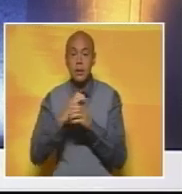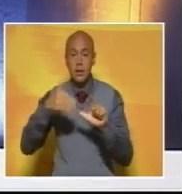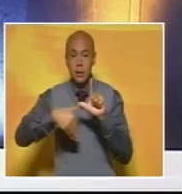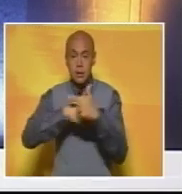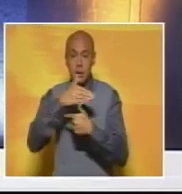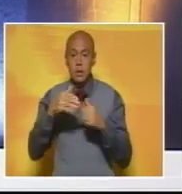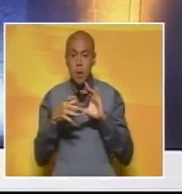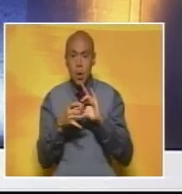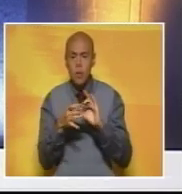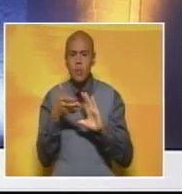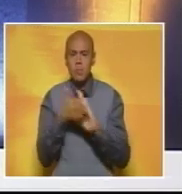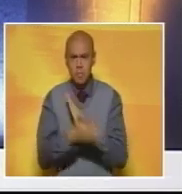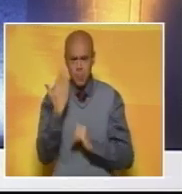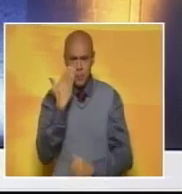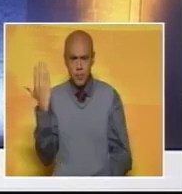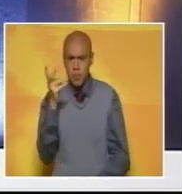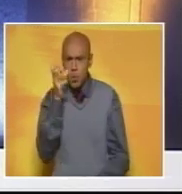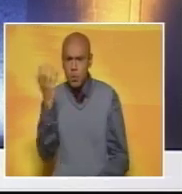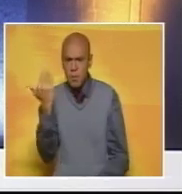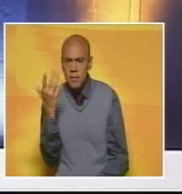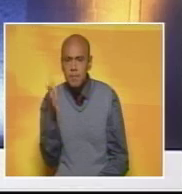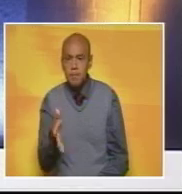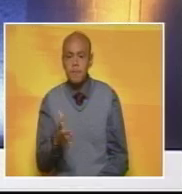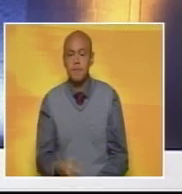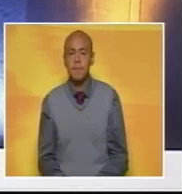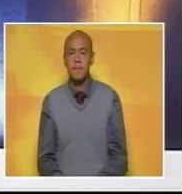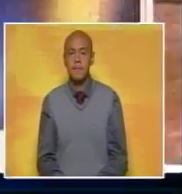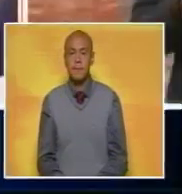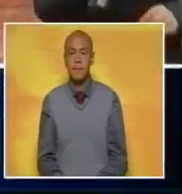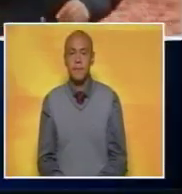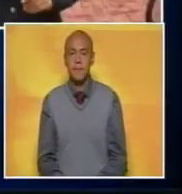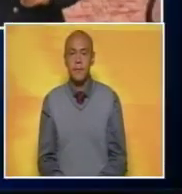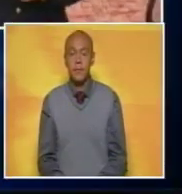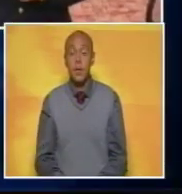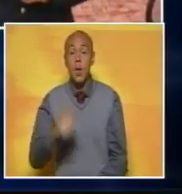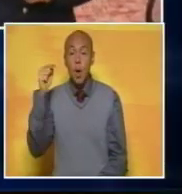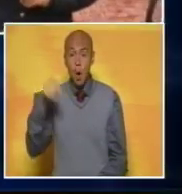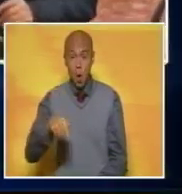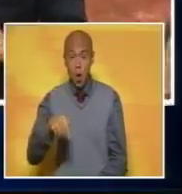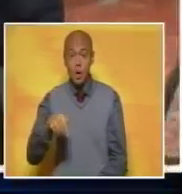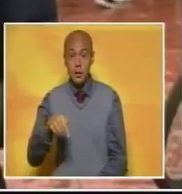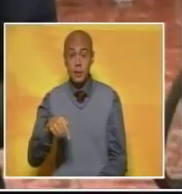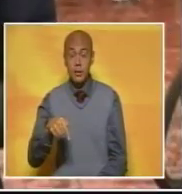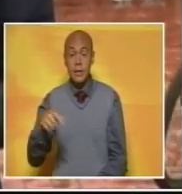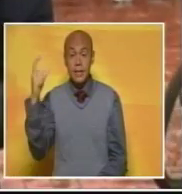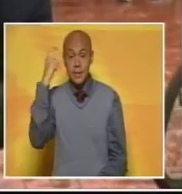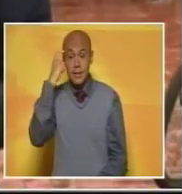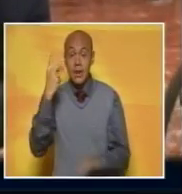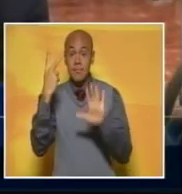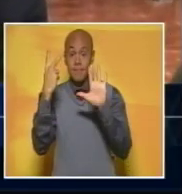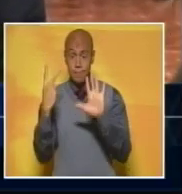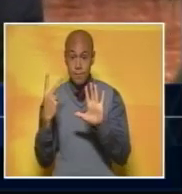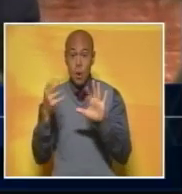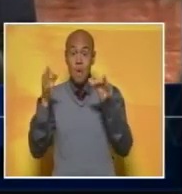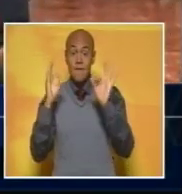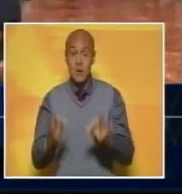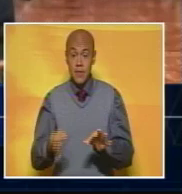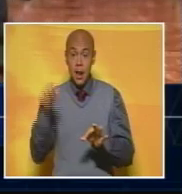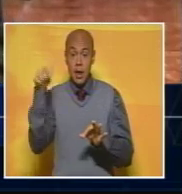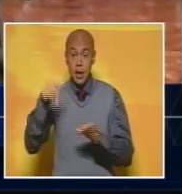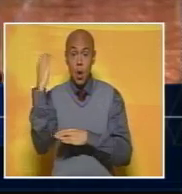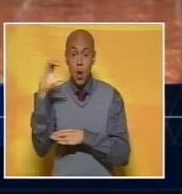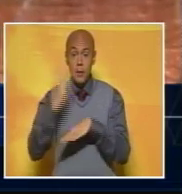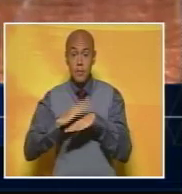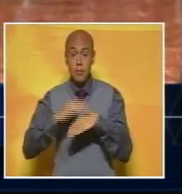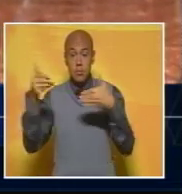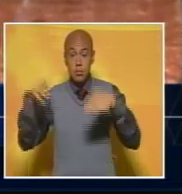tiene todos los detalles. Adelante, te escuchamos, Tatiana. Hoy se cumple el 7º día de paro nacional acá en Colombia.